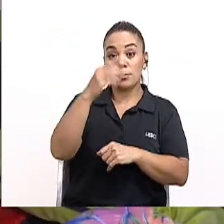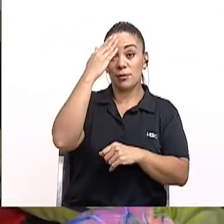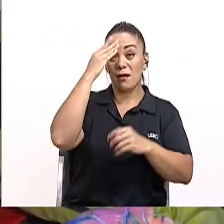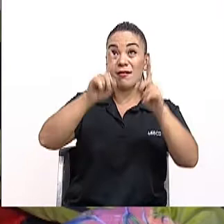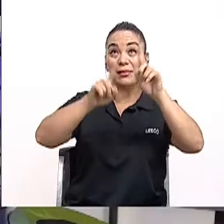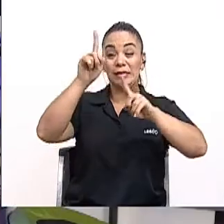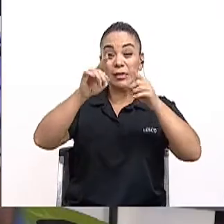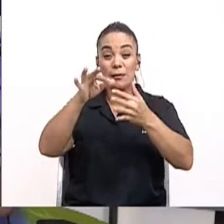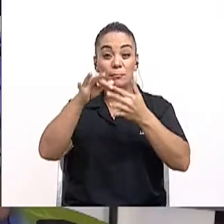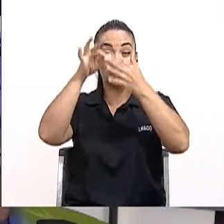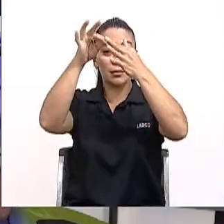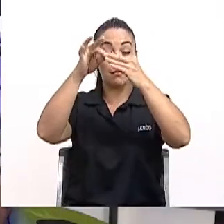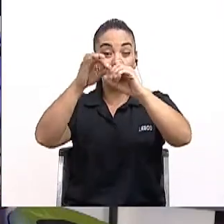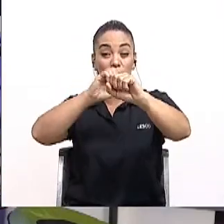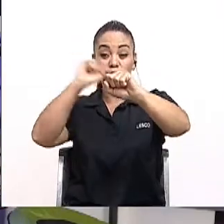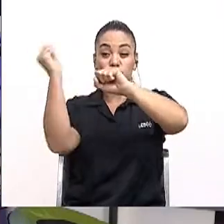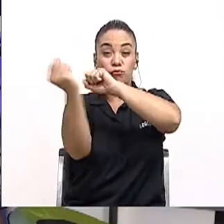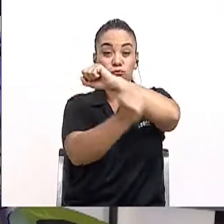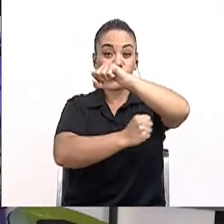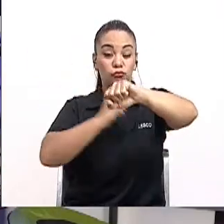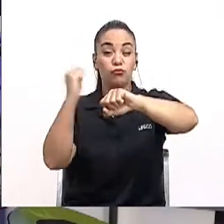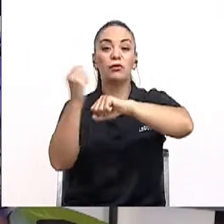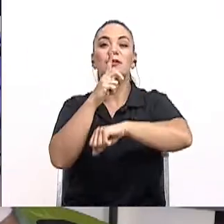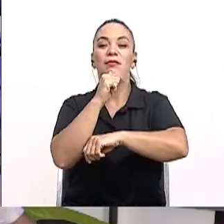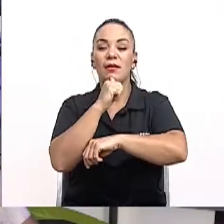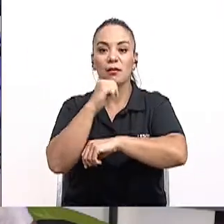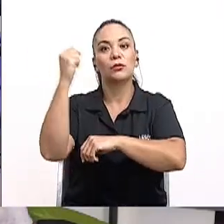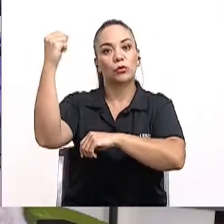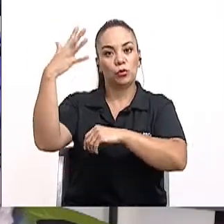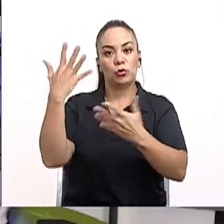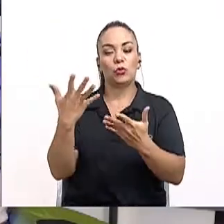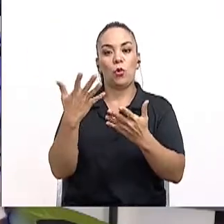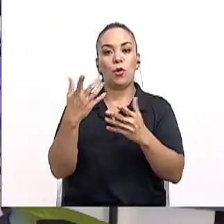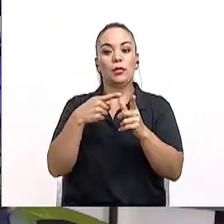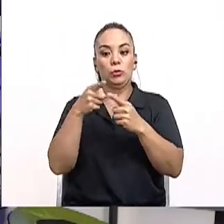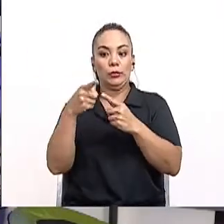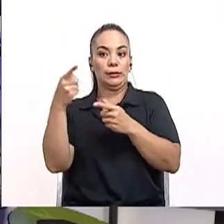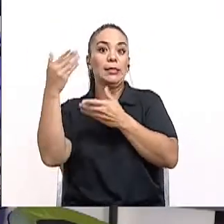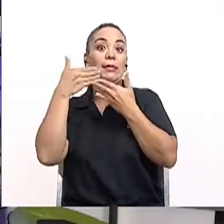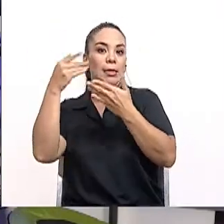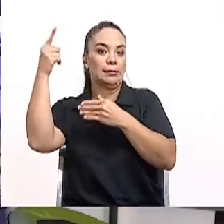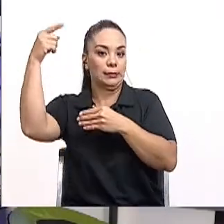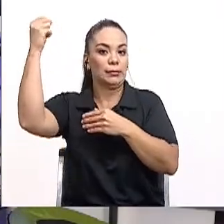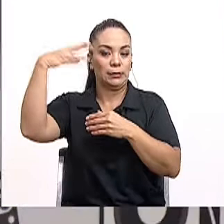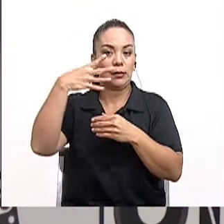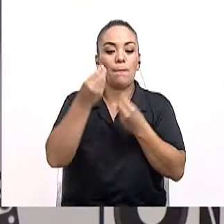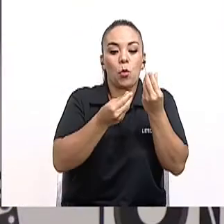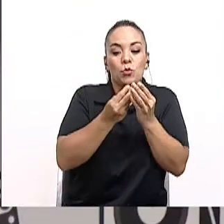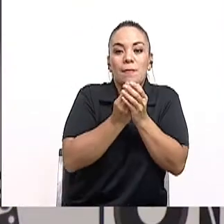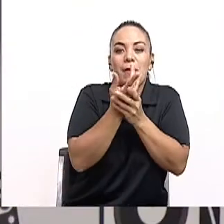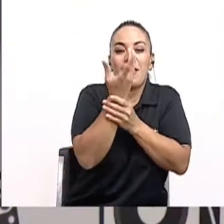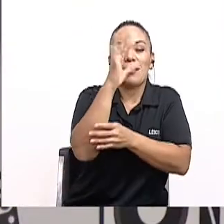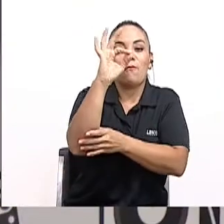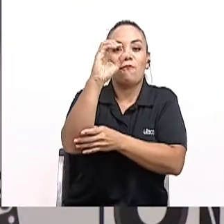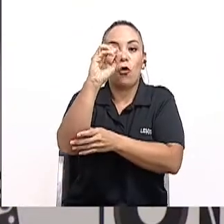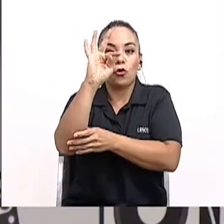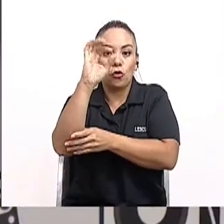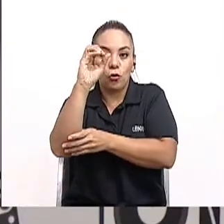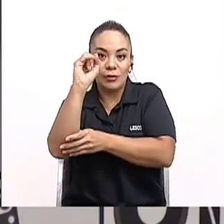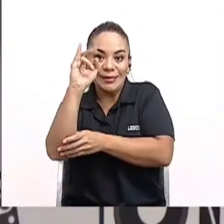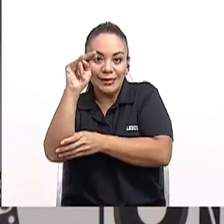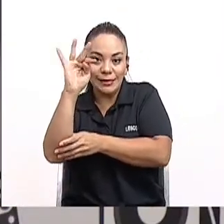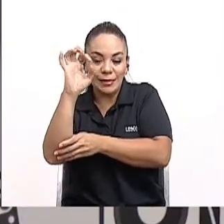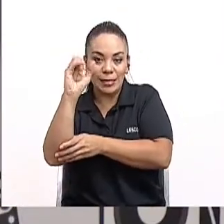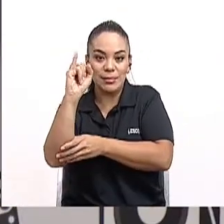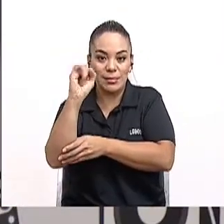del sistema solar. Gracias a él se produce un proceso en las plantas que se llama la fotosíntesis, que es lo que produce el oxígeno